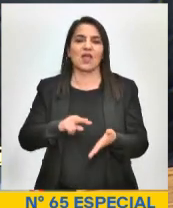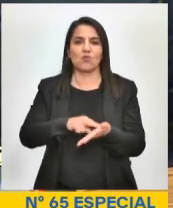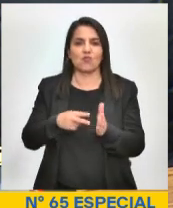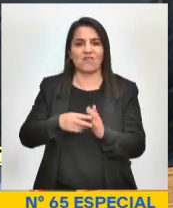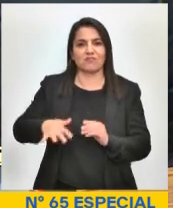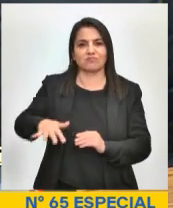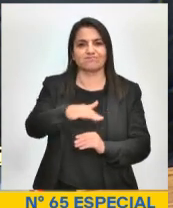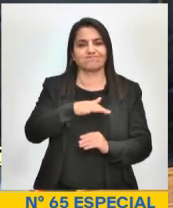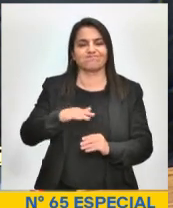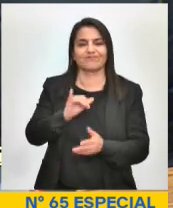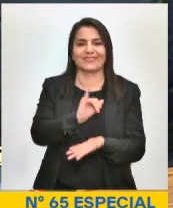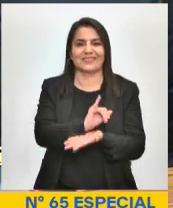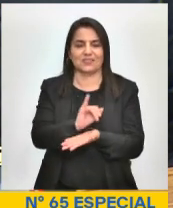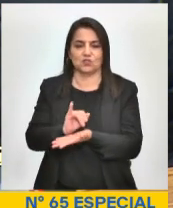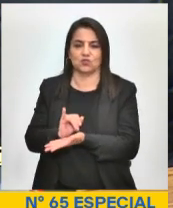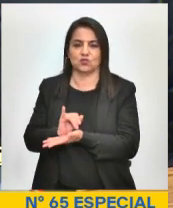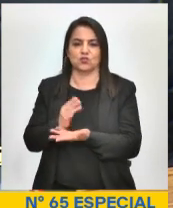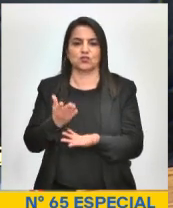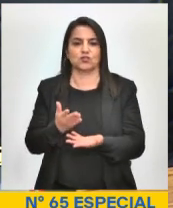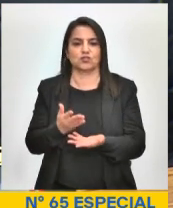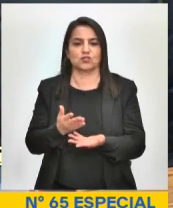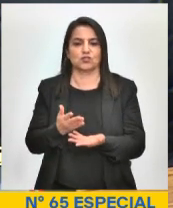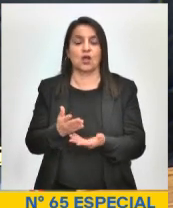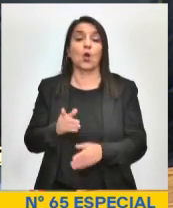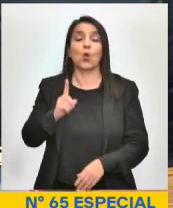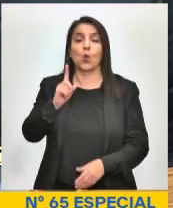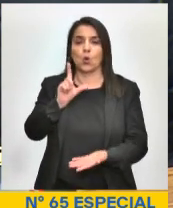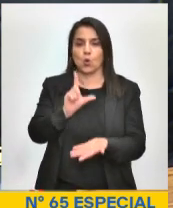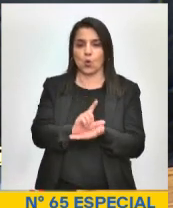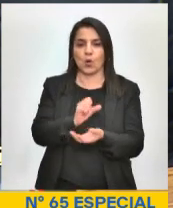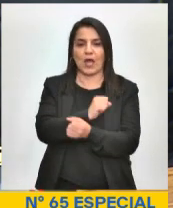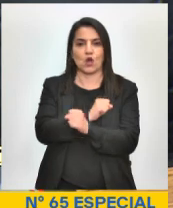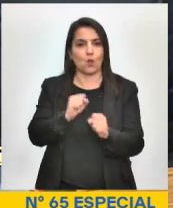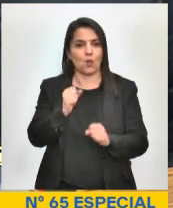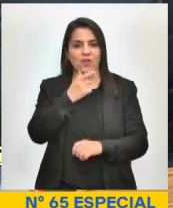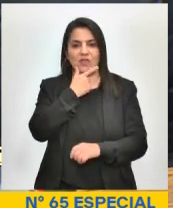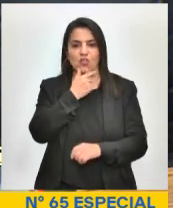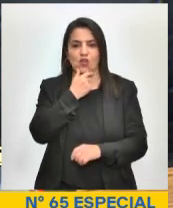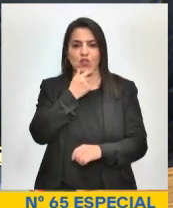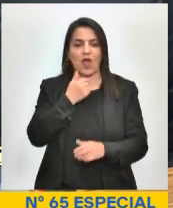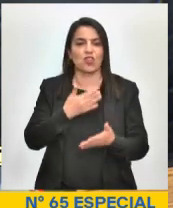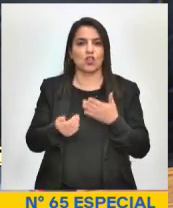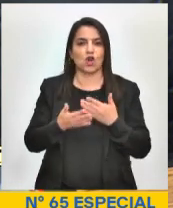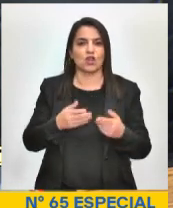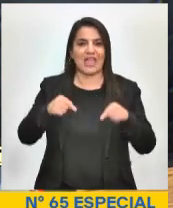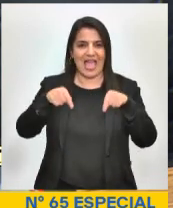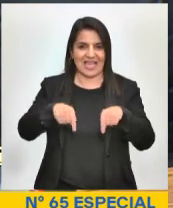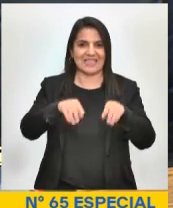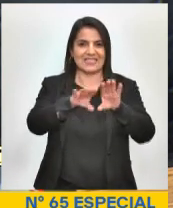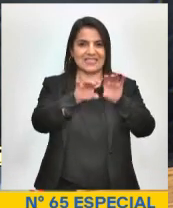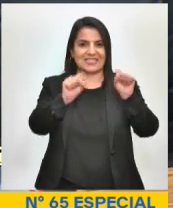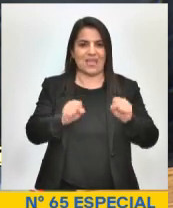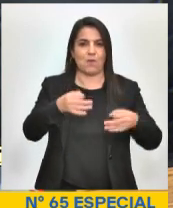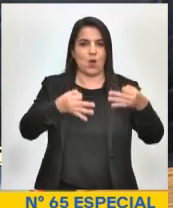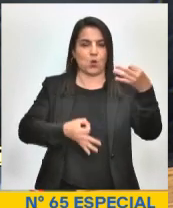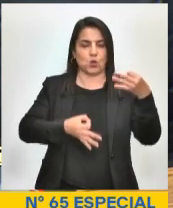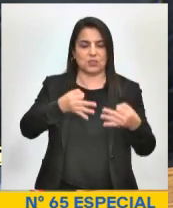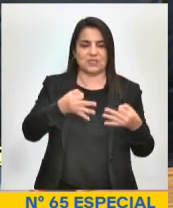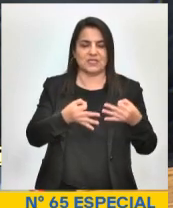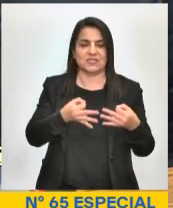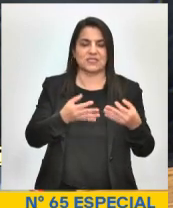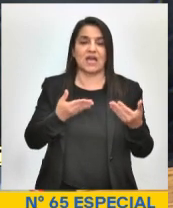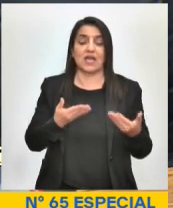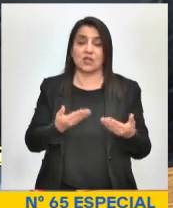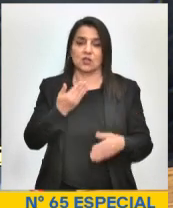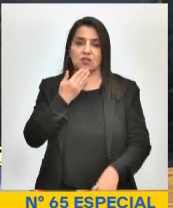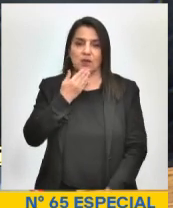institucional donde si hay un lugar donde no puede haber asomo de duda es en nuestro sistema de justicia. Esto es, digámoslo